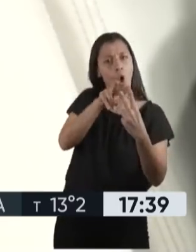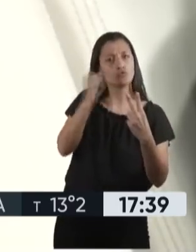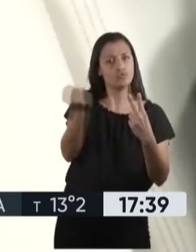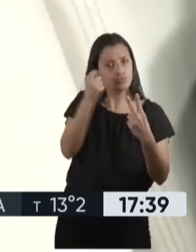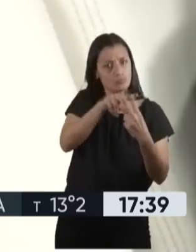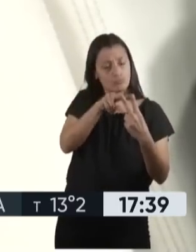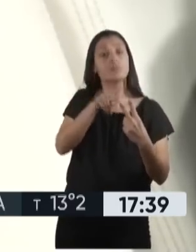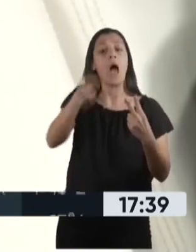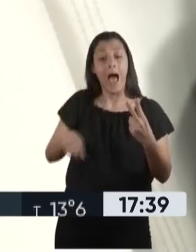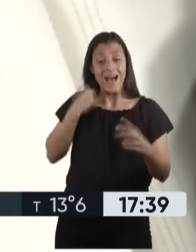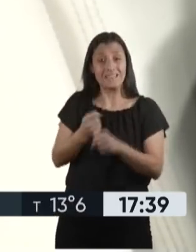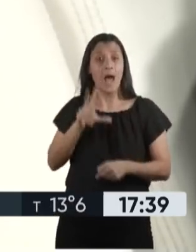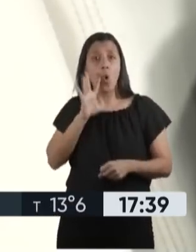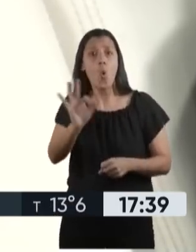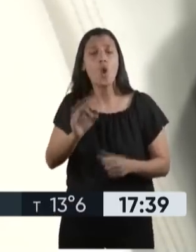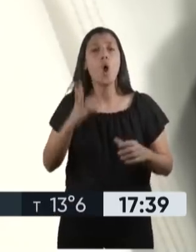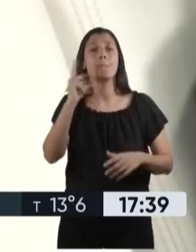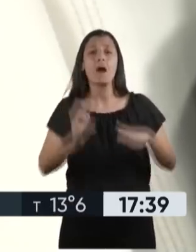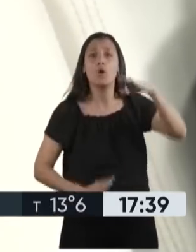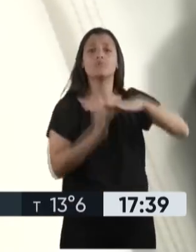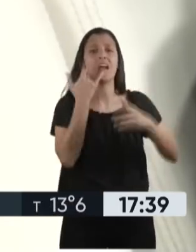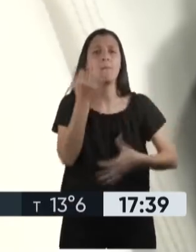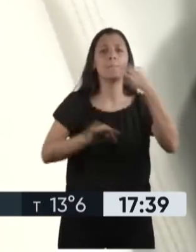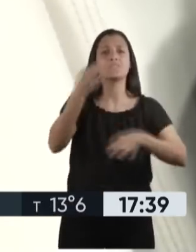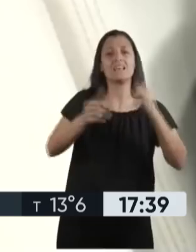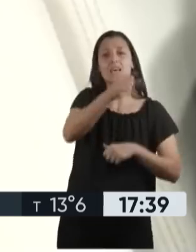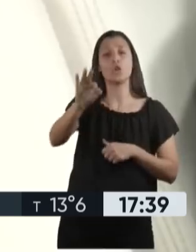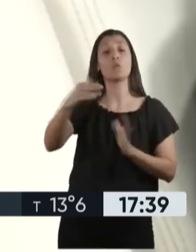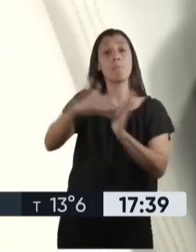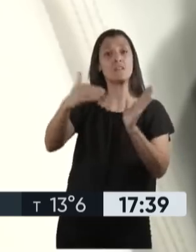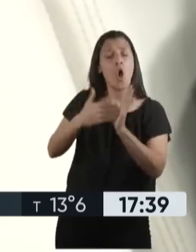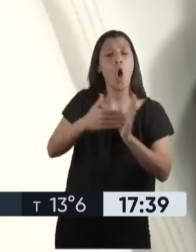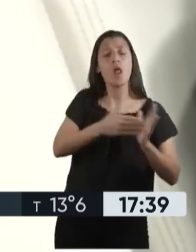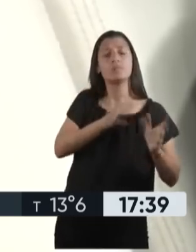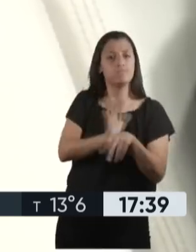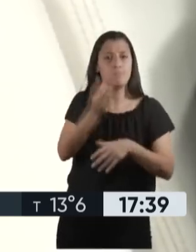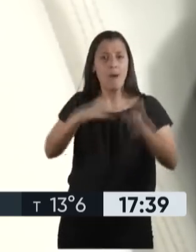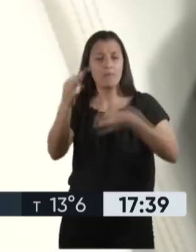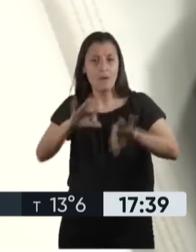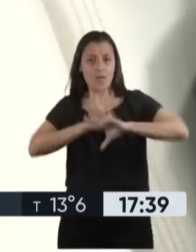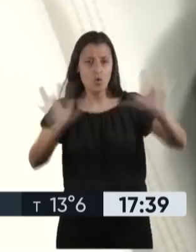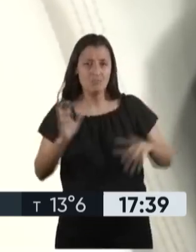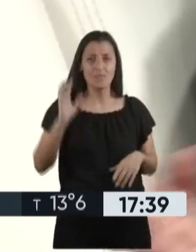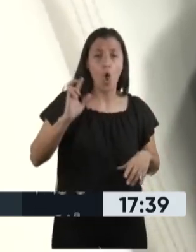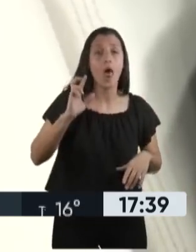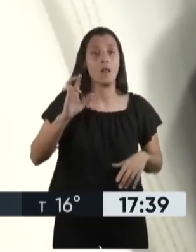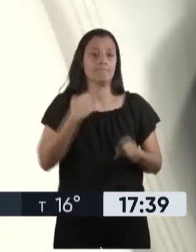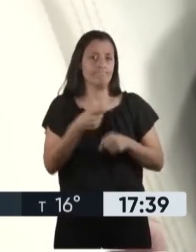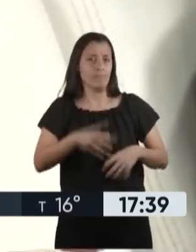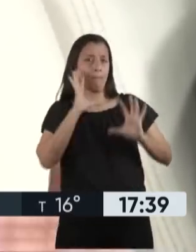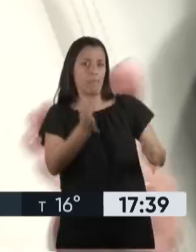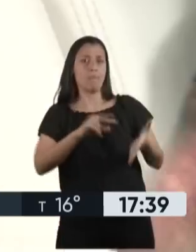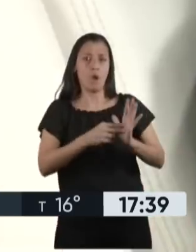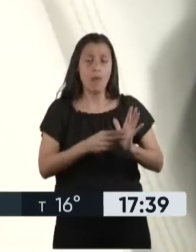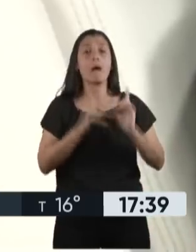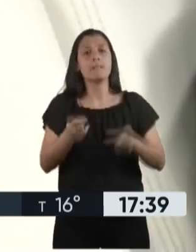julio, el Banco Central vendió más de 600 millones y esto explica las medidas de hoy y si va a